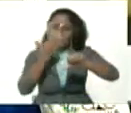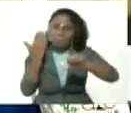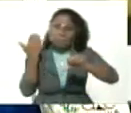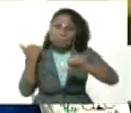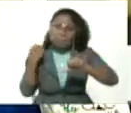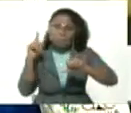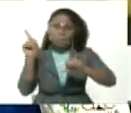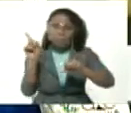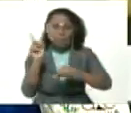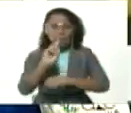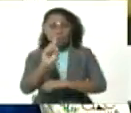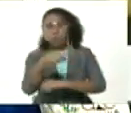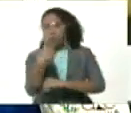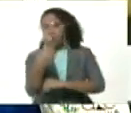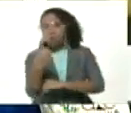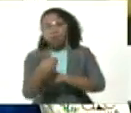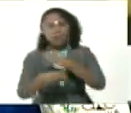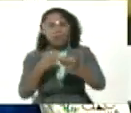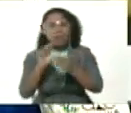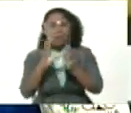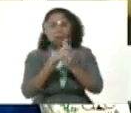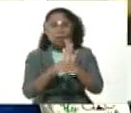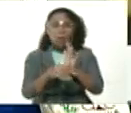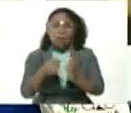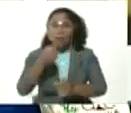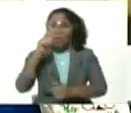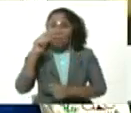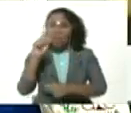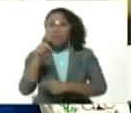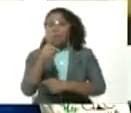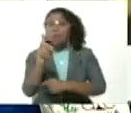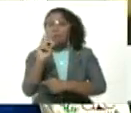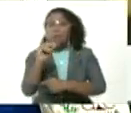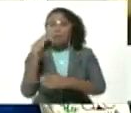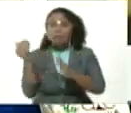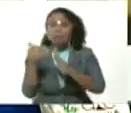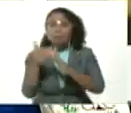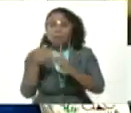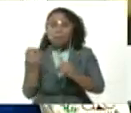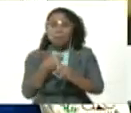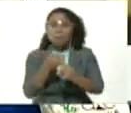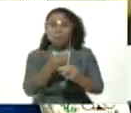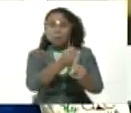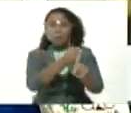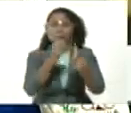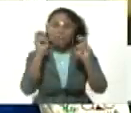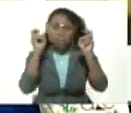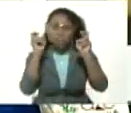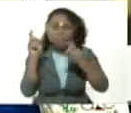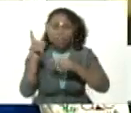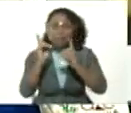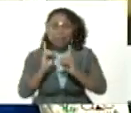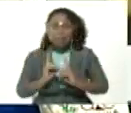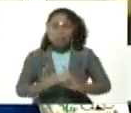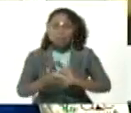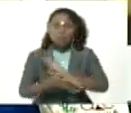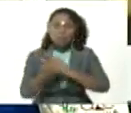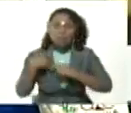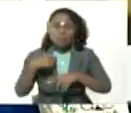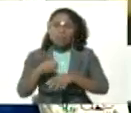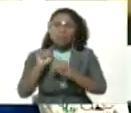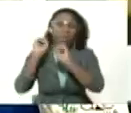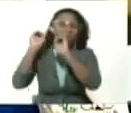Que no solo era que se robaban el café, sino que asediaban a los productores, y los productores decidieron